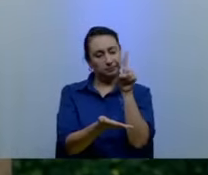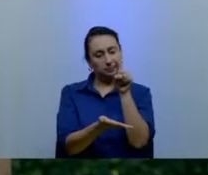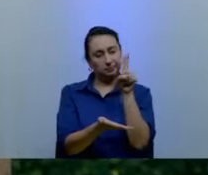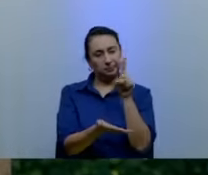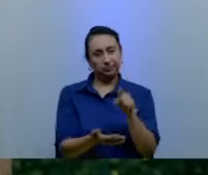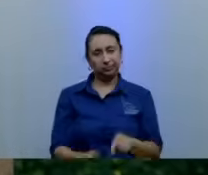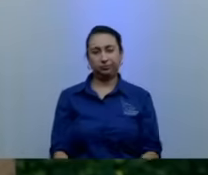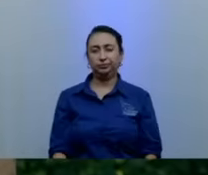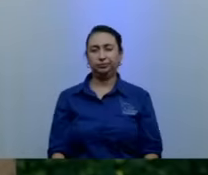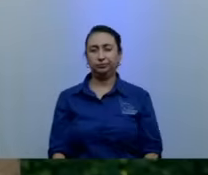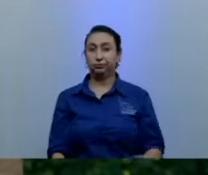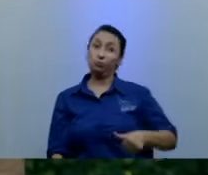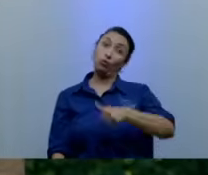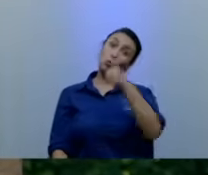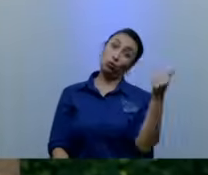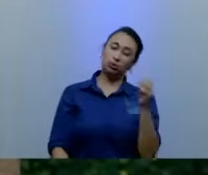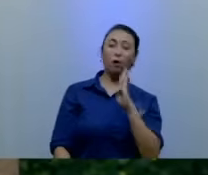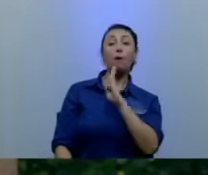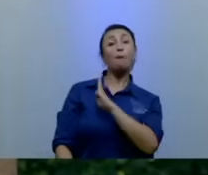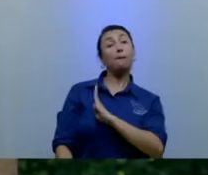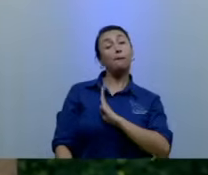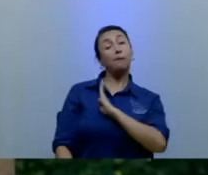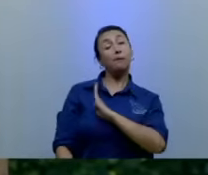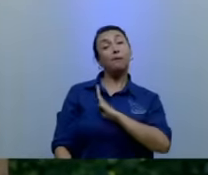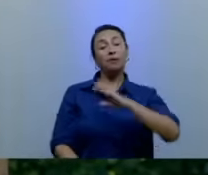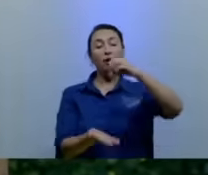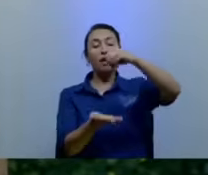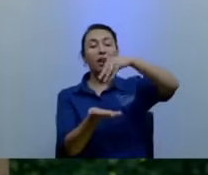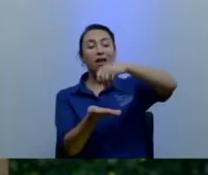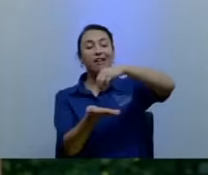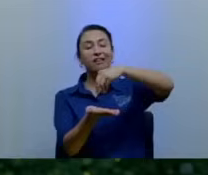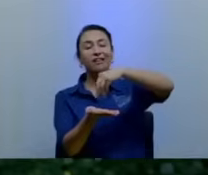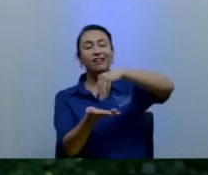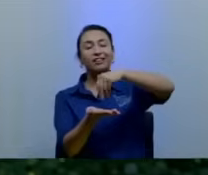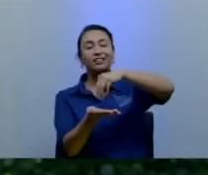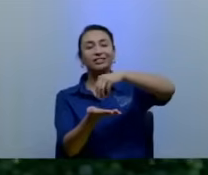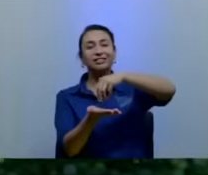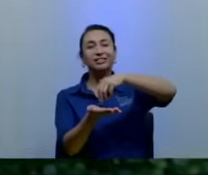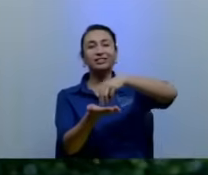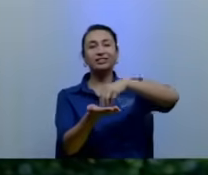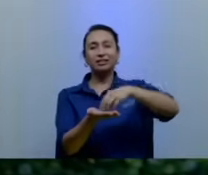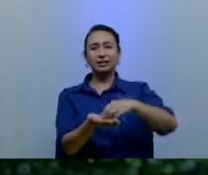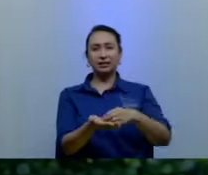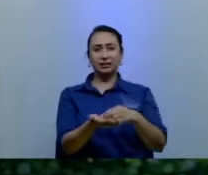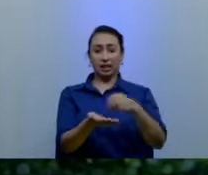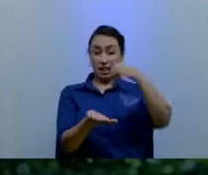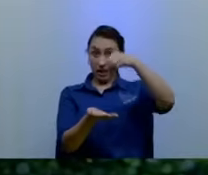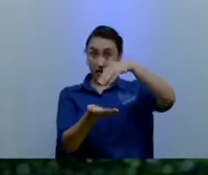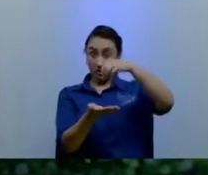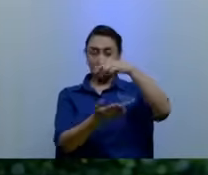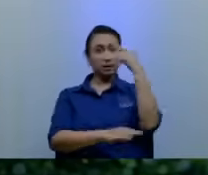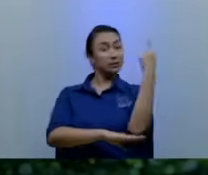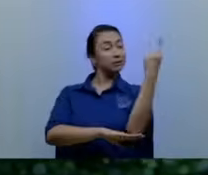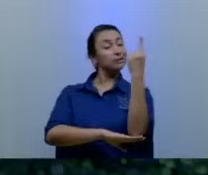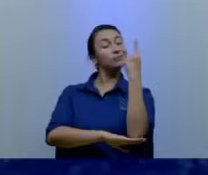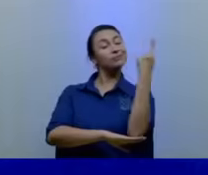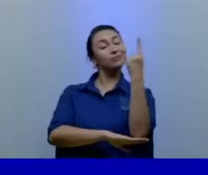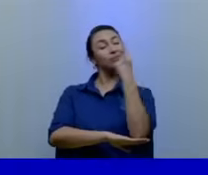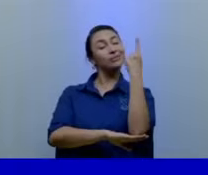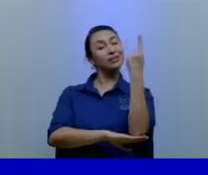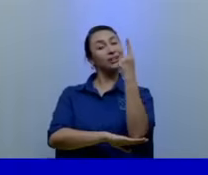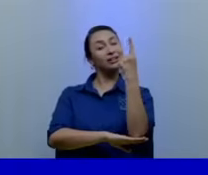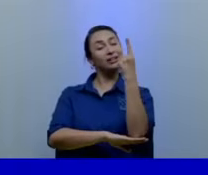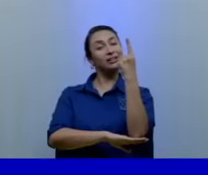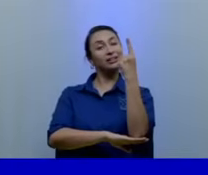otra aportación importante. Se dice que la sal era tan importante en los tiempos del Señor que a